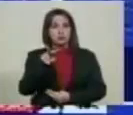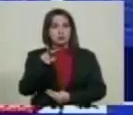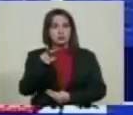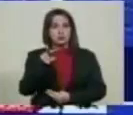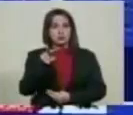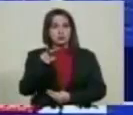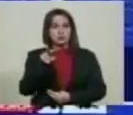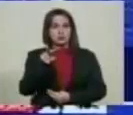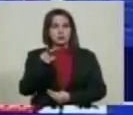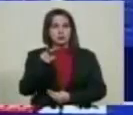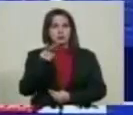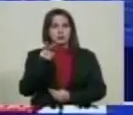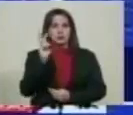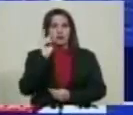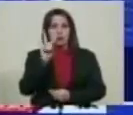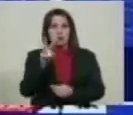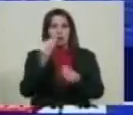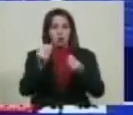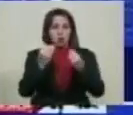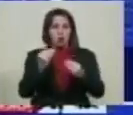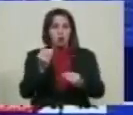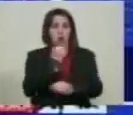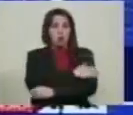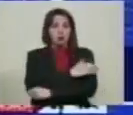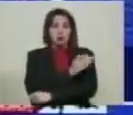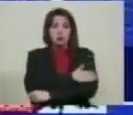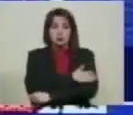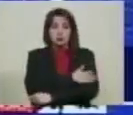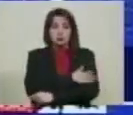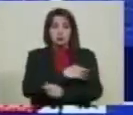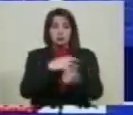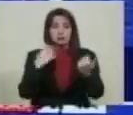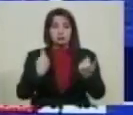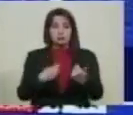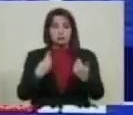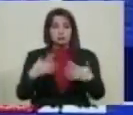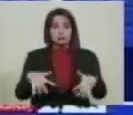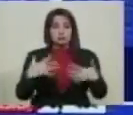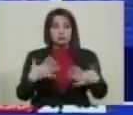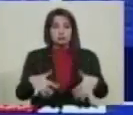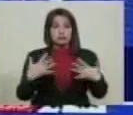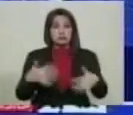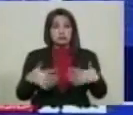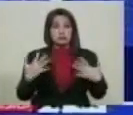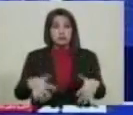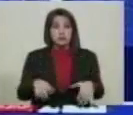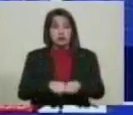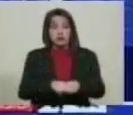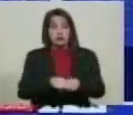a una oposición cada vez más dividida y menguada,